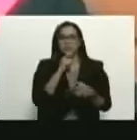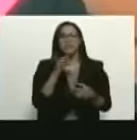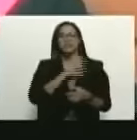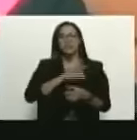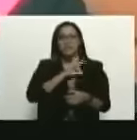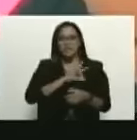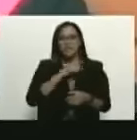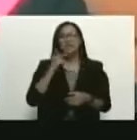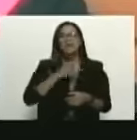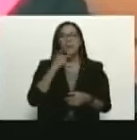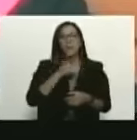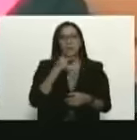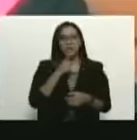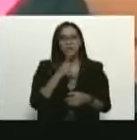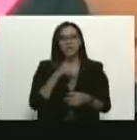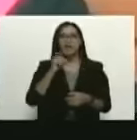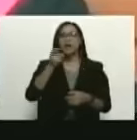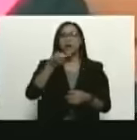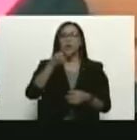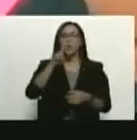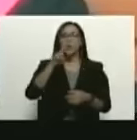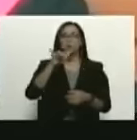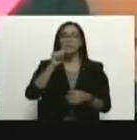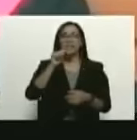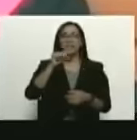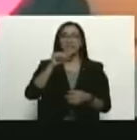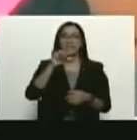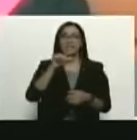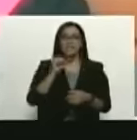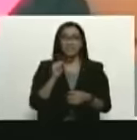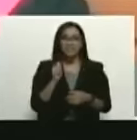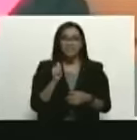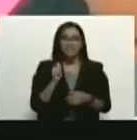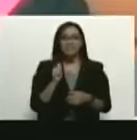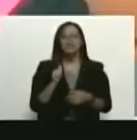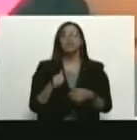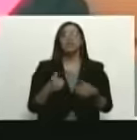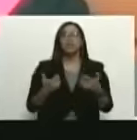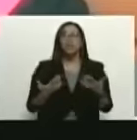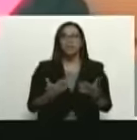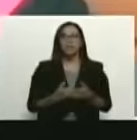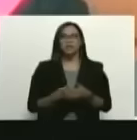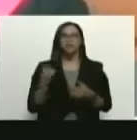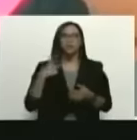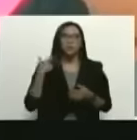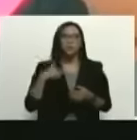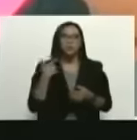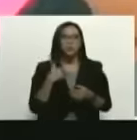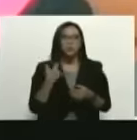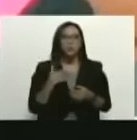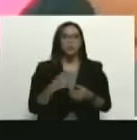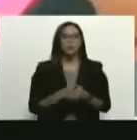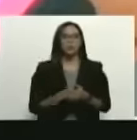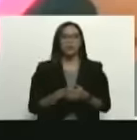de la política guyanesa y que tuvo